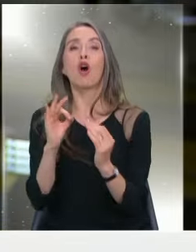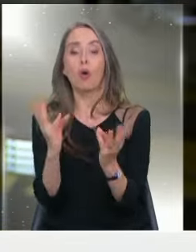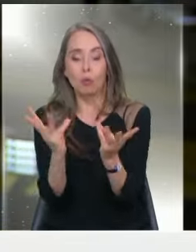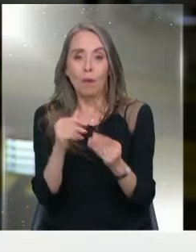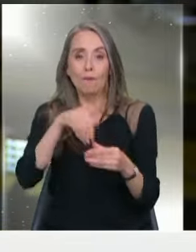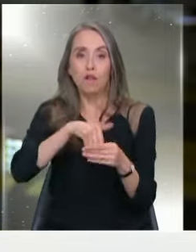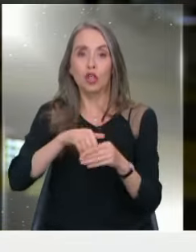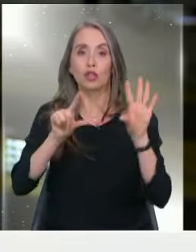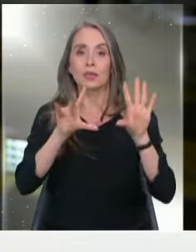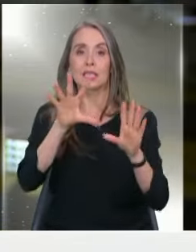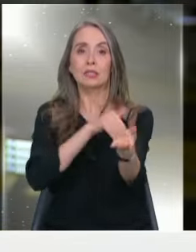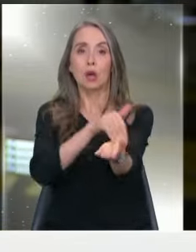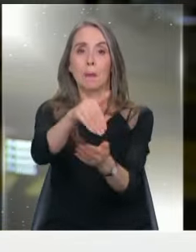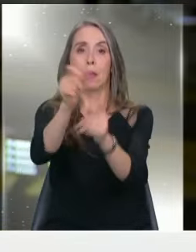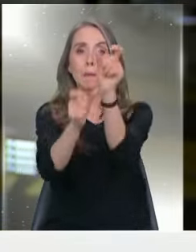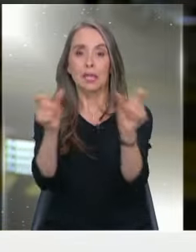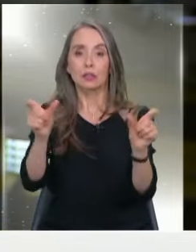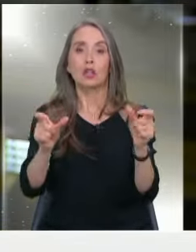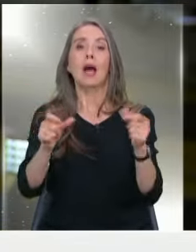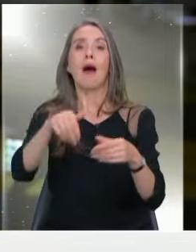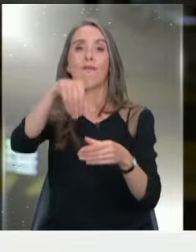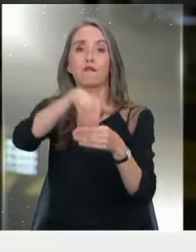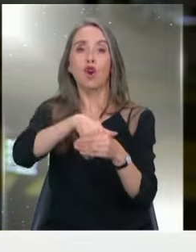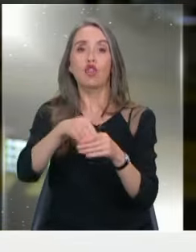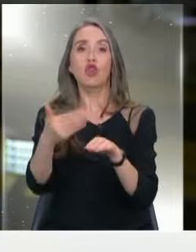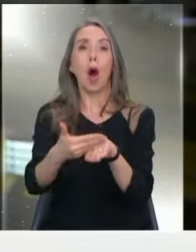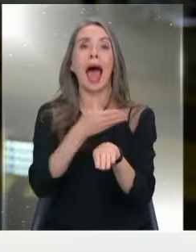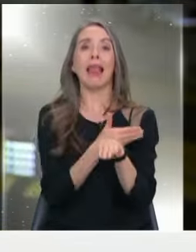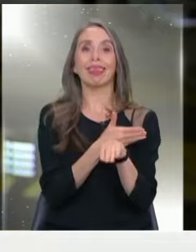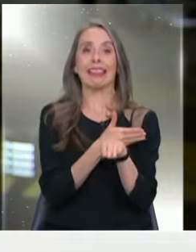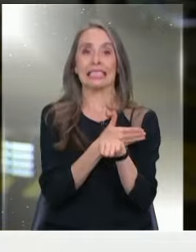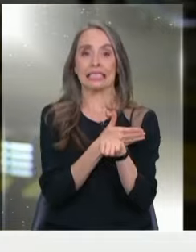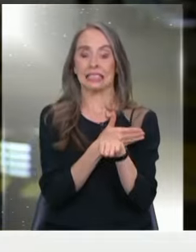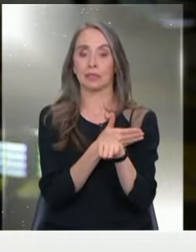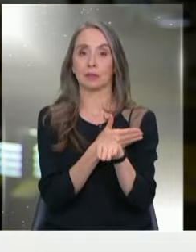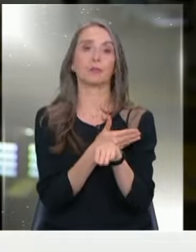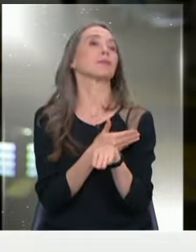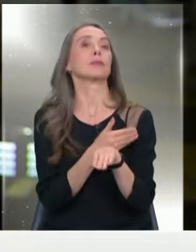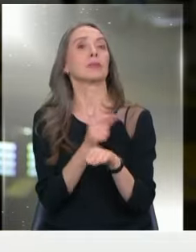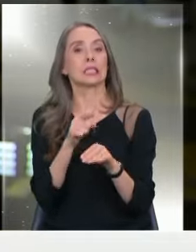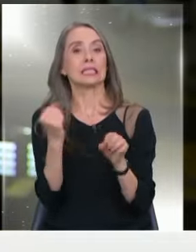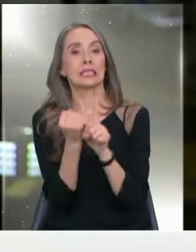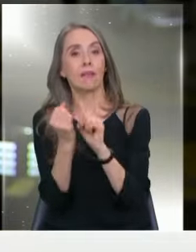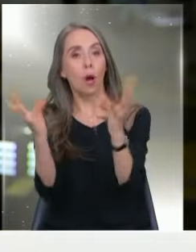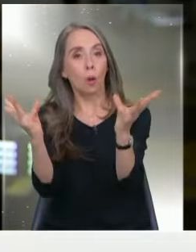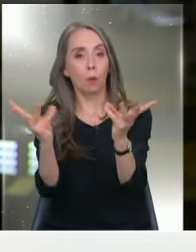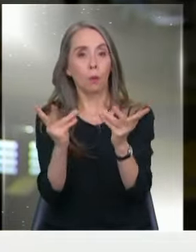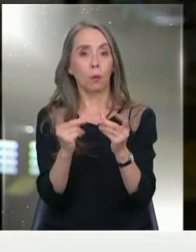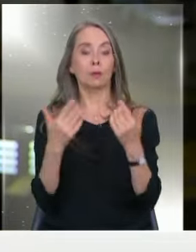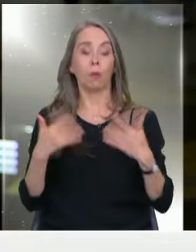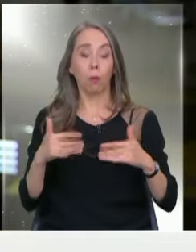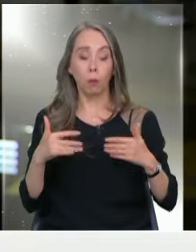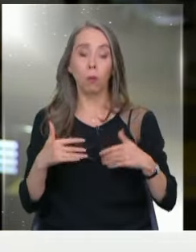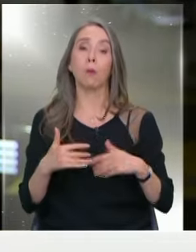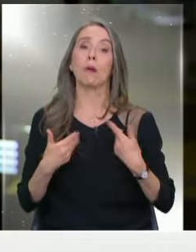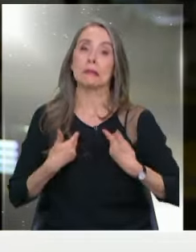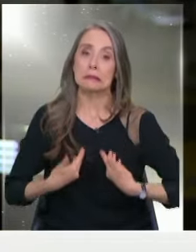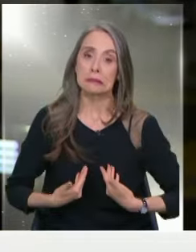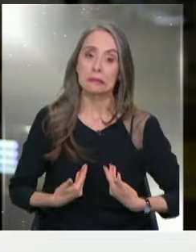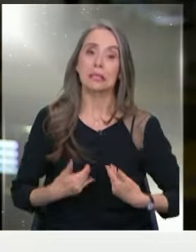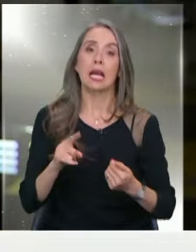75 millones de personas que votaron de manera anticipada, así que sin duda va a ser un trabajo extenuante y